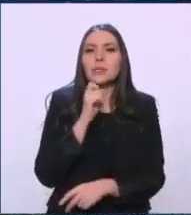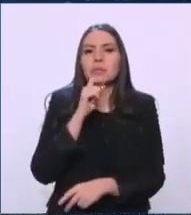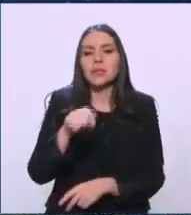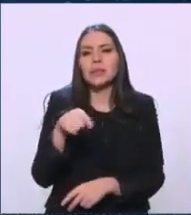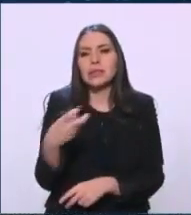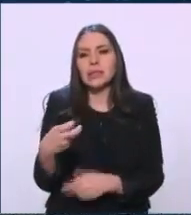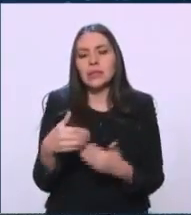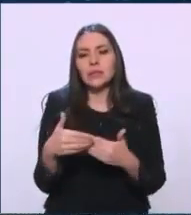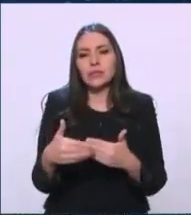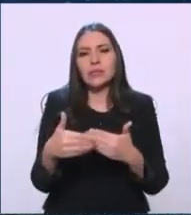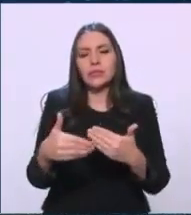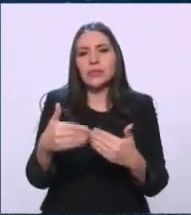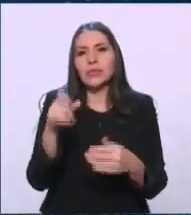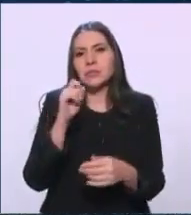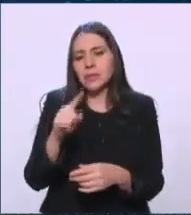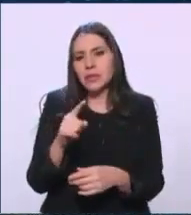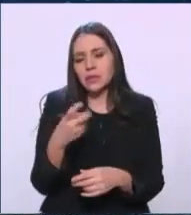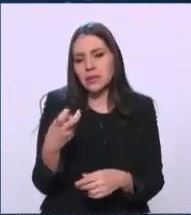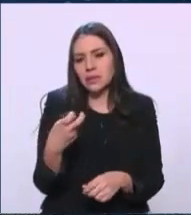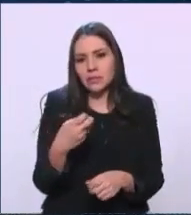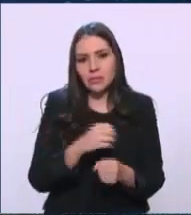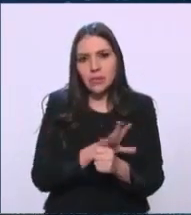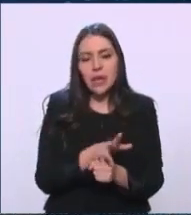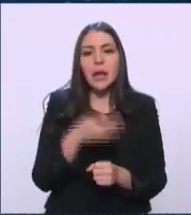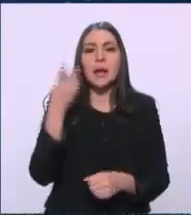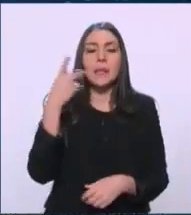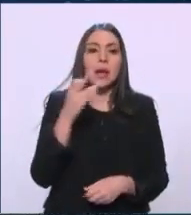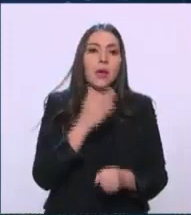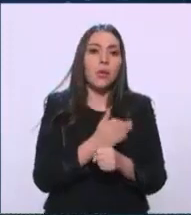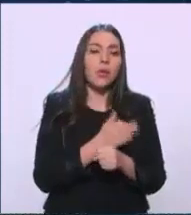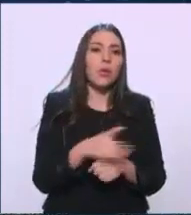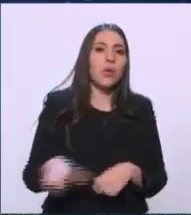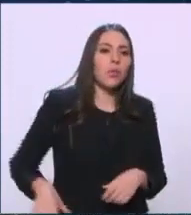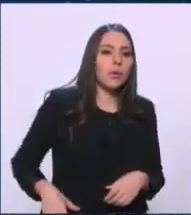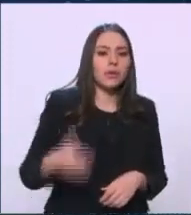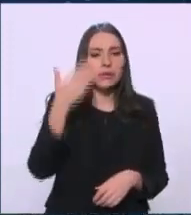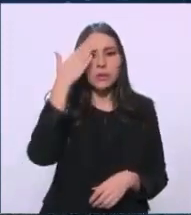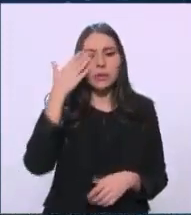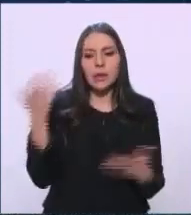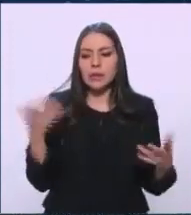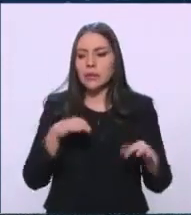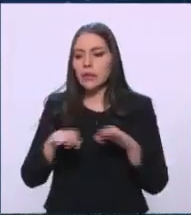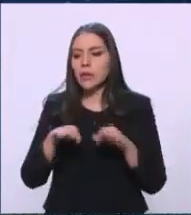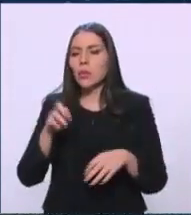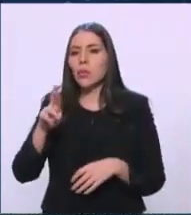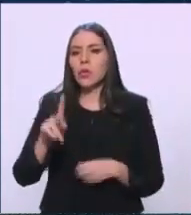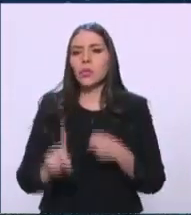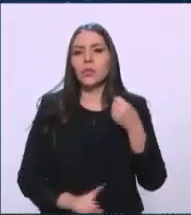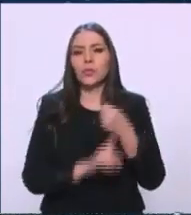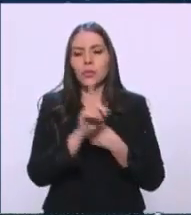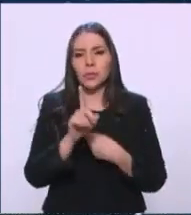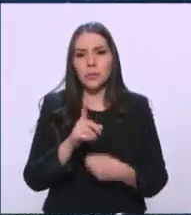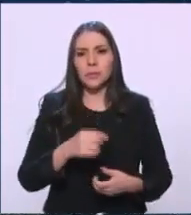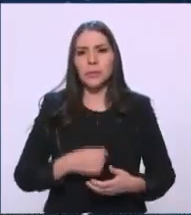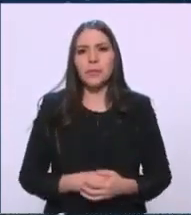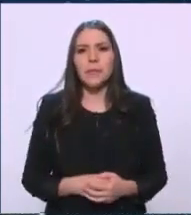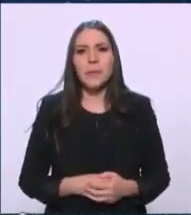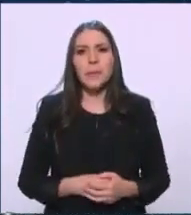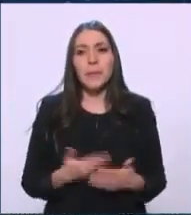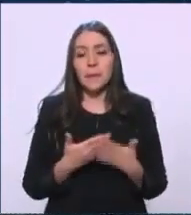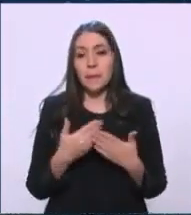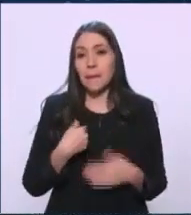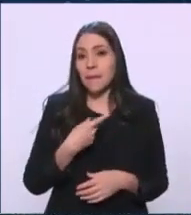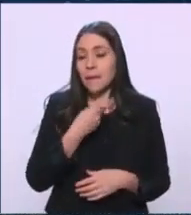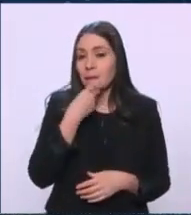gobierno ha hecho o ha tomado alguna medida respecto a esa crisis. Siento tenerlo así, y es muy crudo lo que les